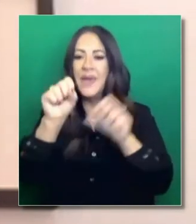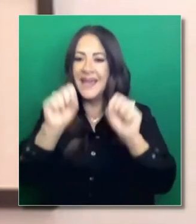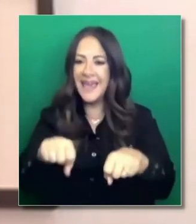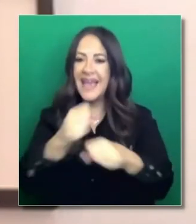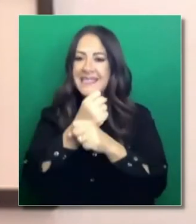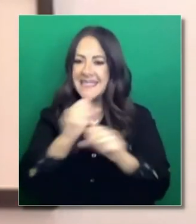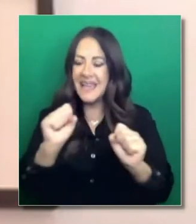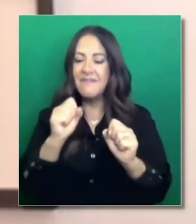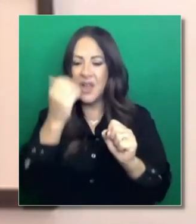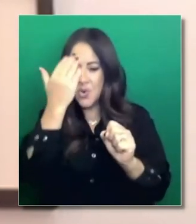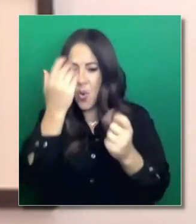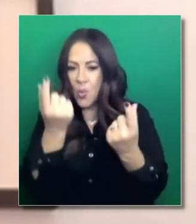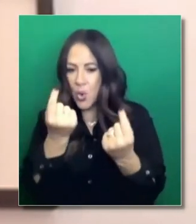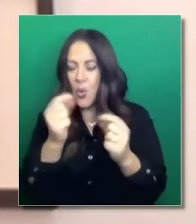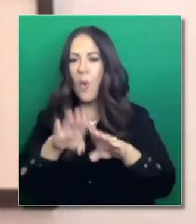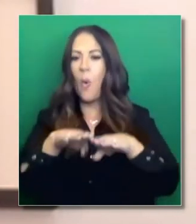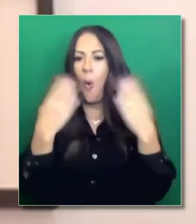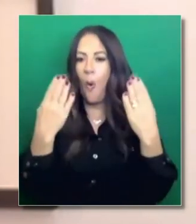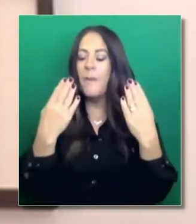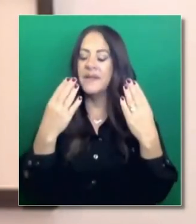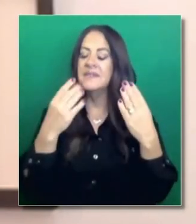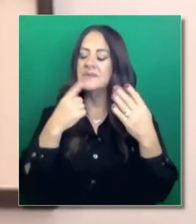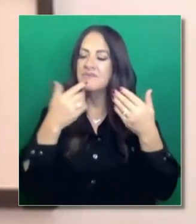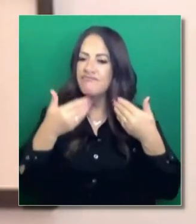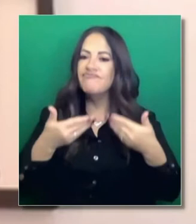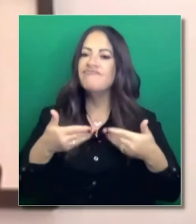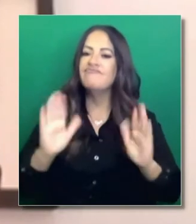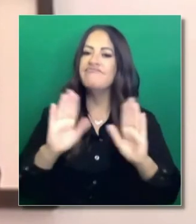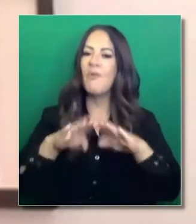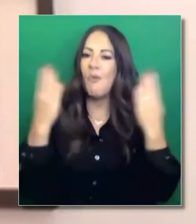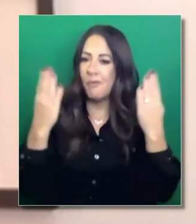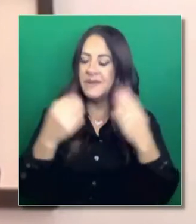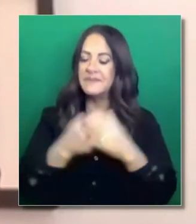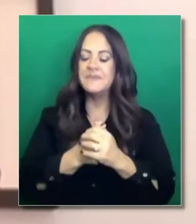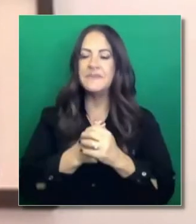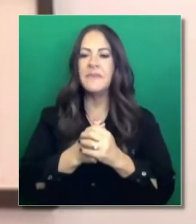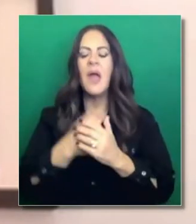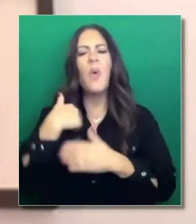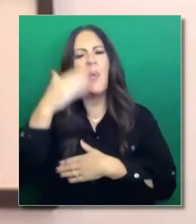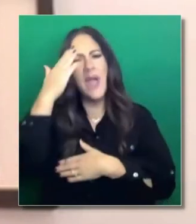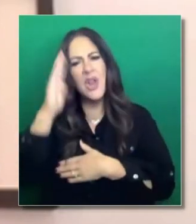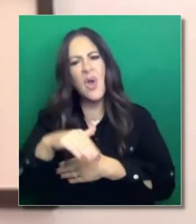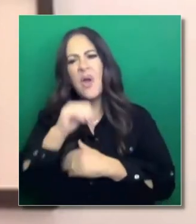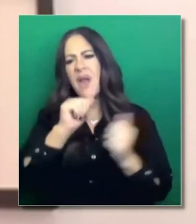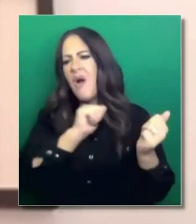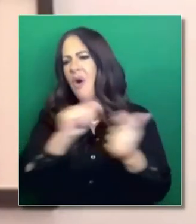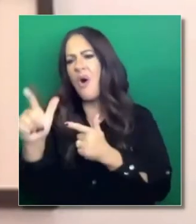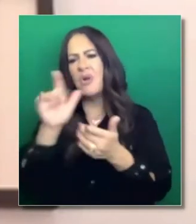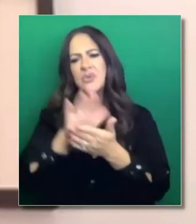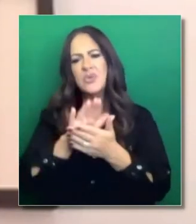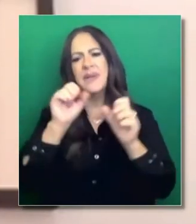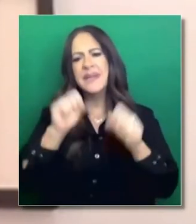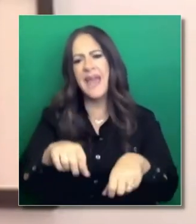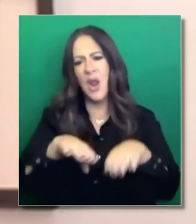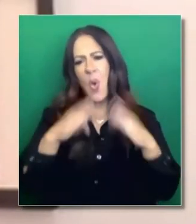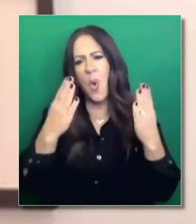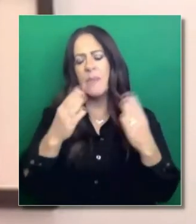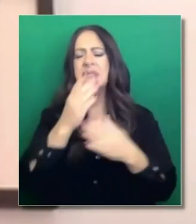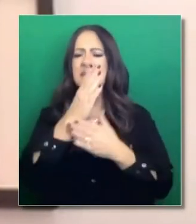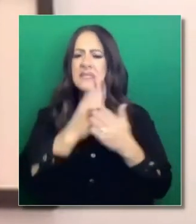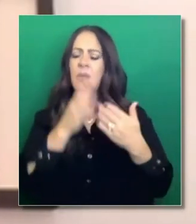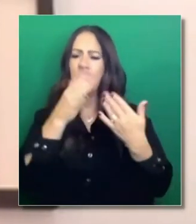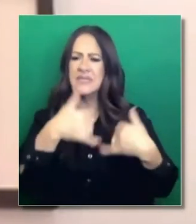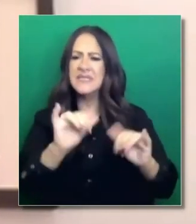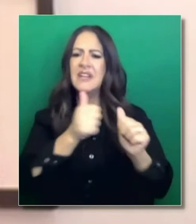para observar esta seguridad al seguir adelante. Reconocemos que no toda escuela se reabrirá y se